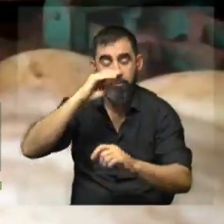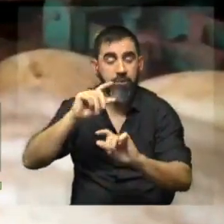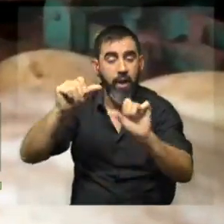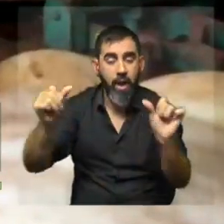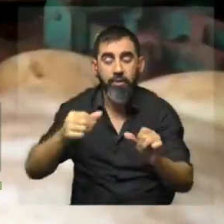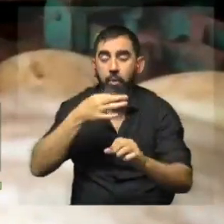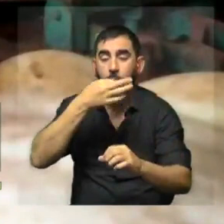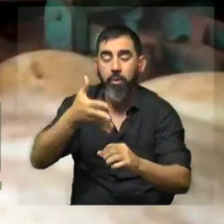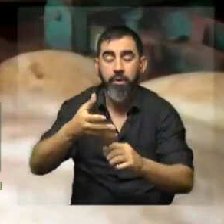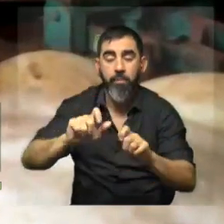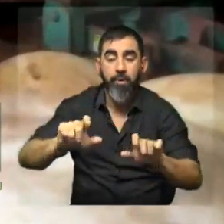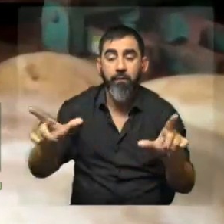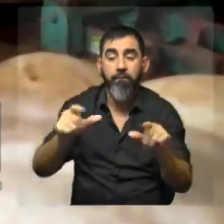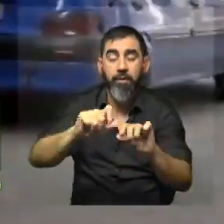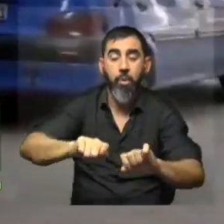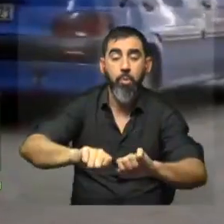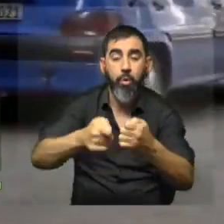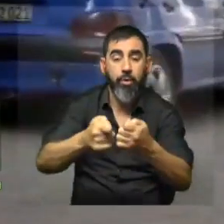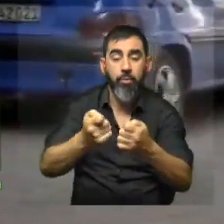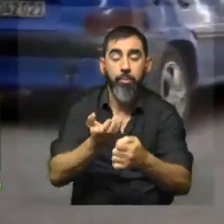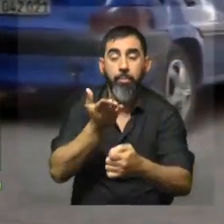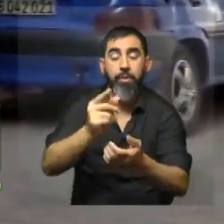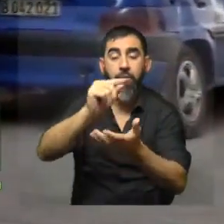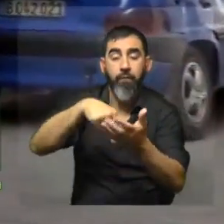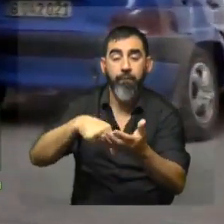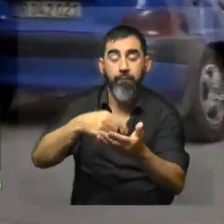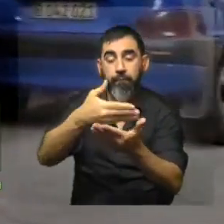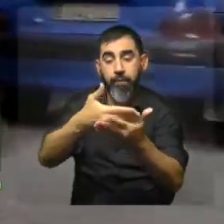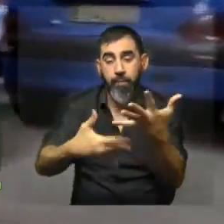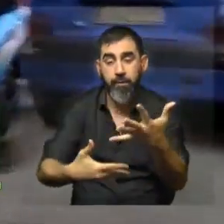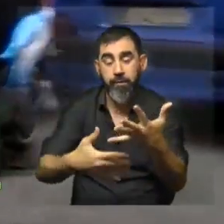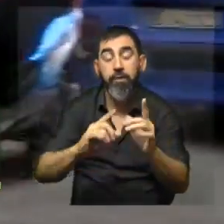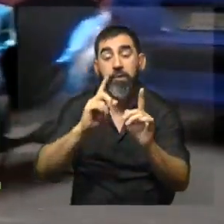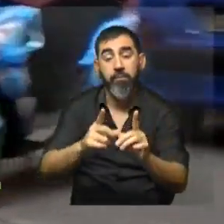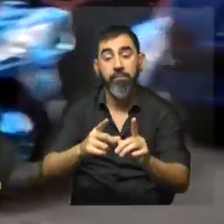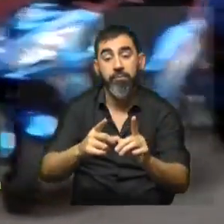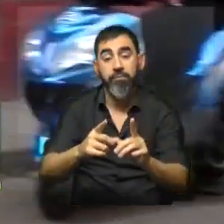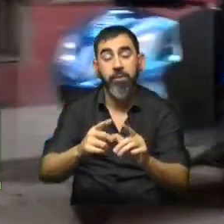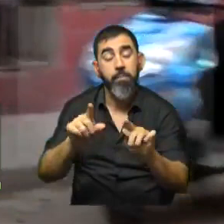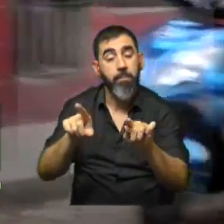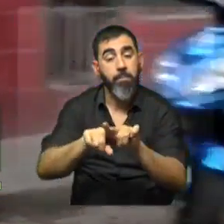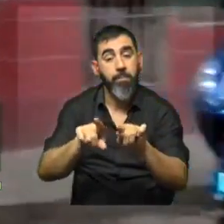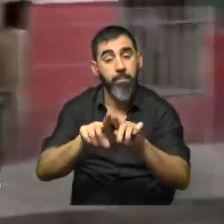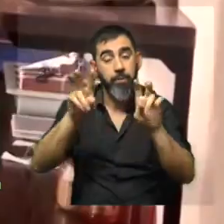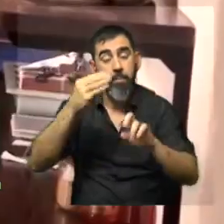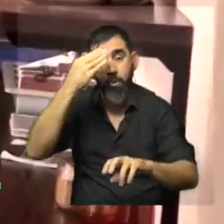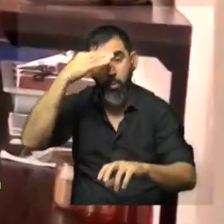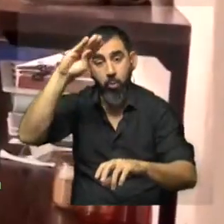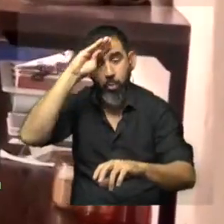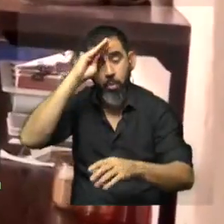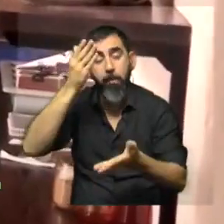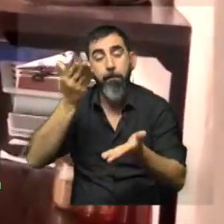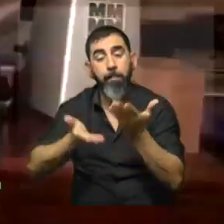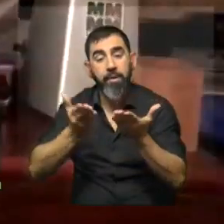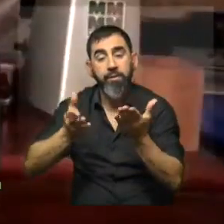necesario para levantar estas restricciones, solicitan los firmantes, al tiempo de considerar que por las mismas razones Cuba también merece